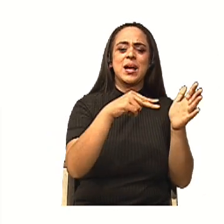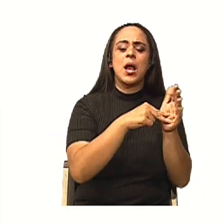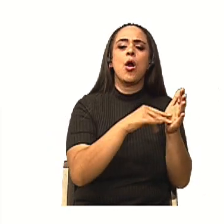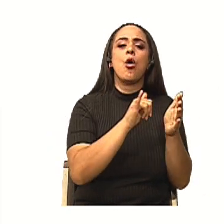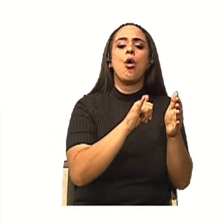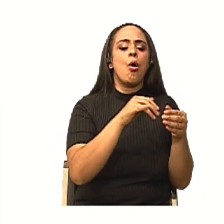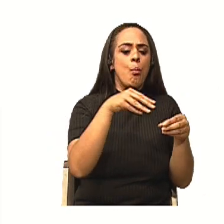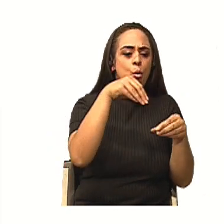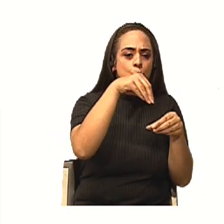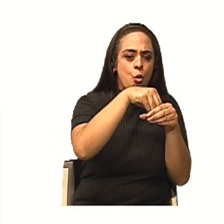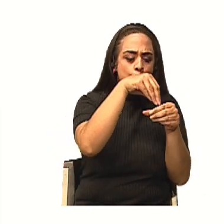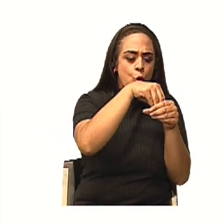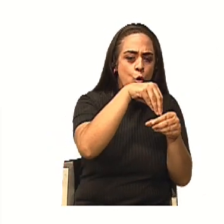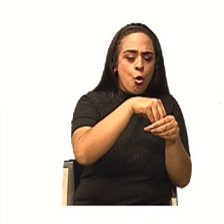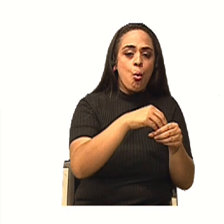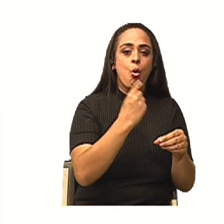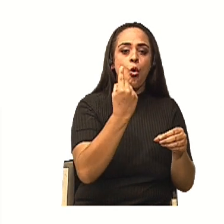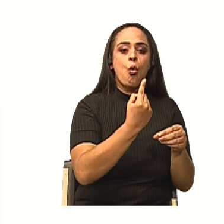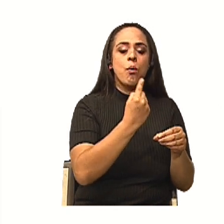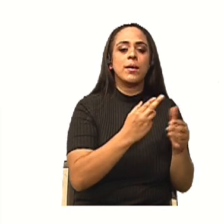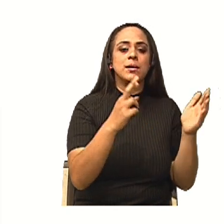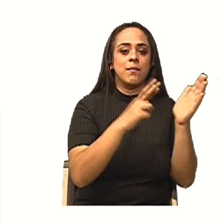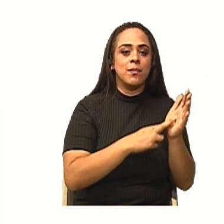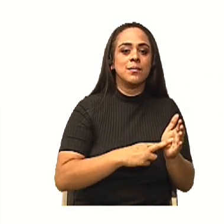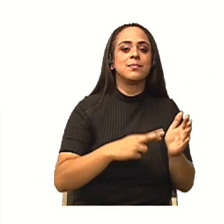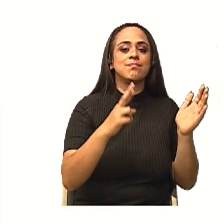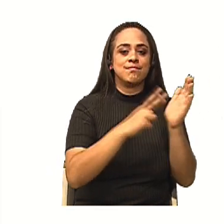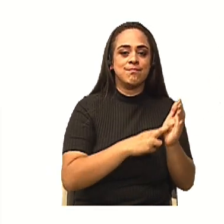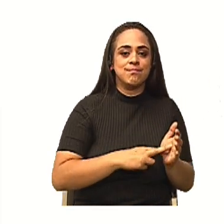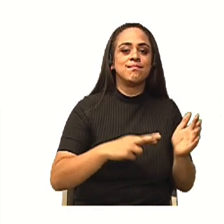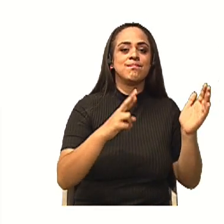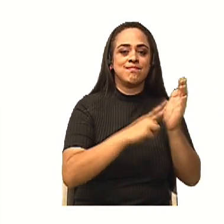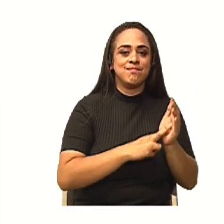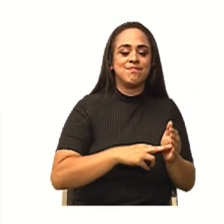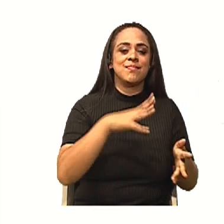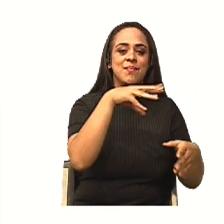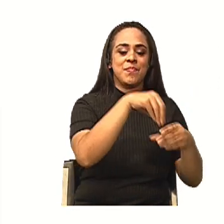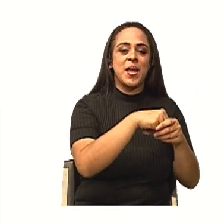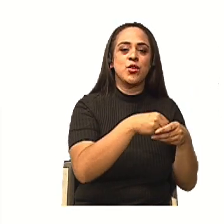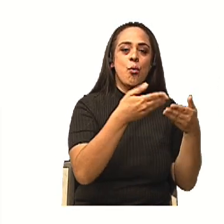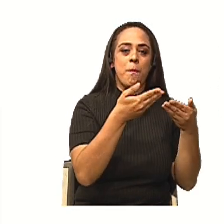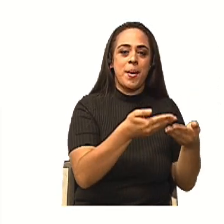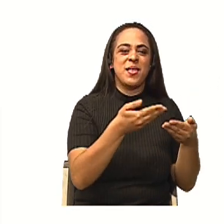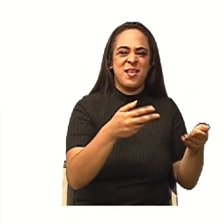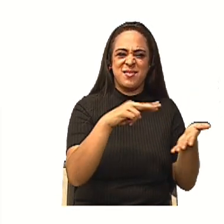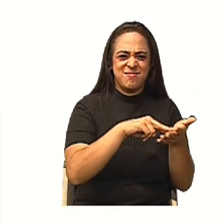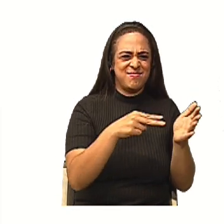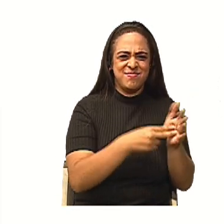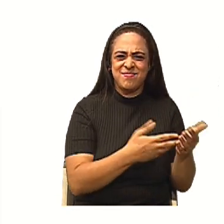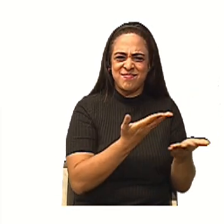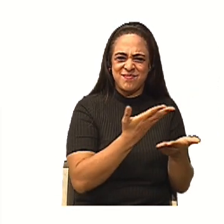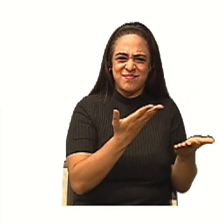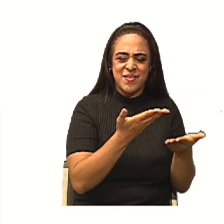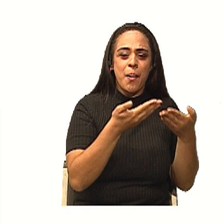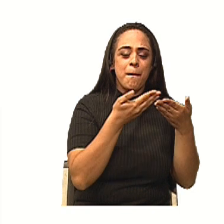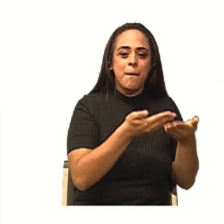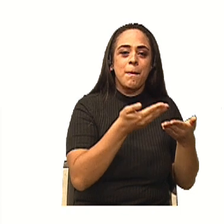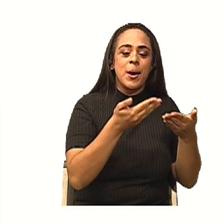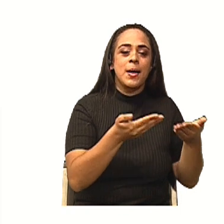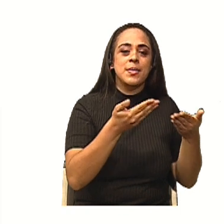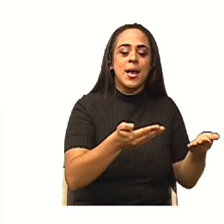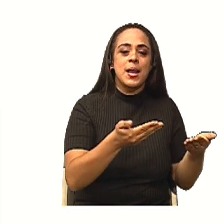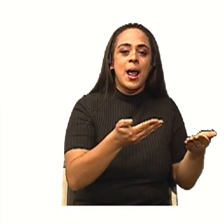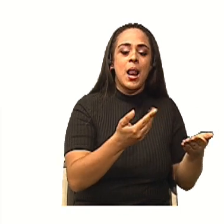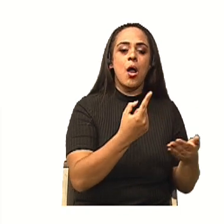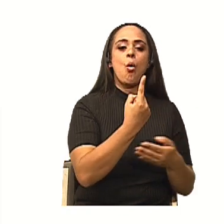composición única que se repite muchas veces en el material. ¿Qué significa eso? Que un material que es una sustancia pura